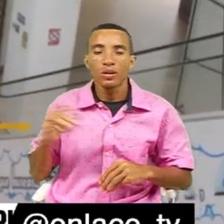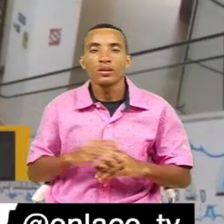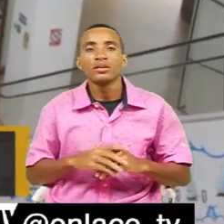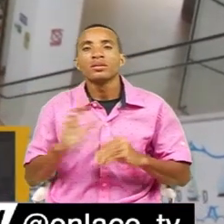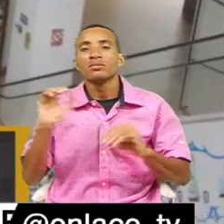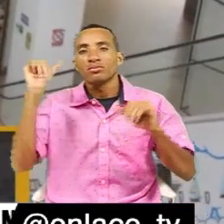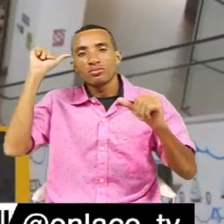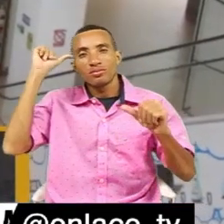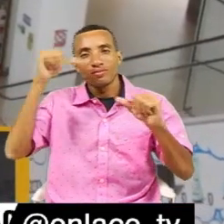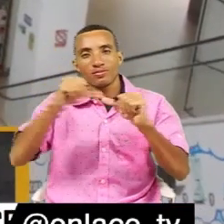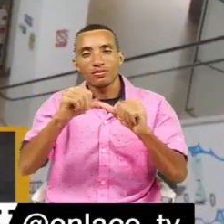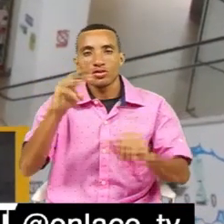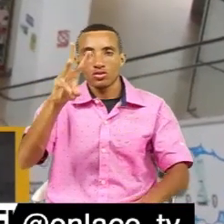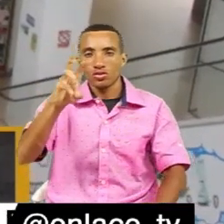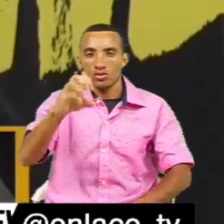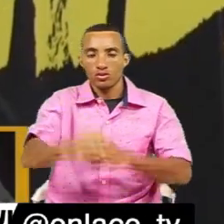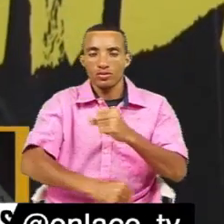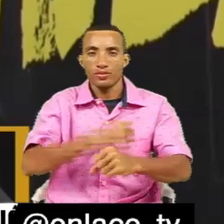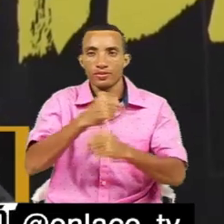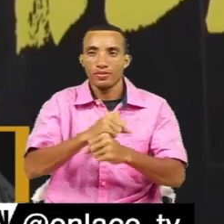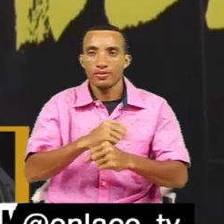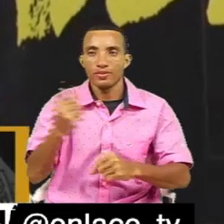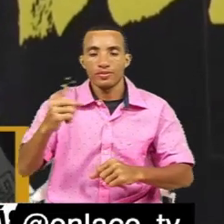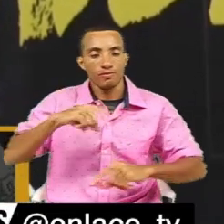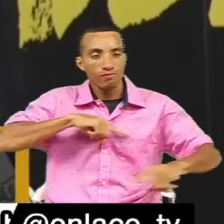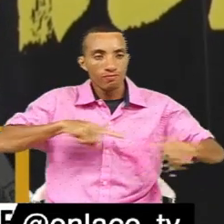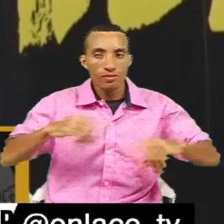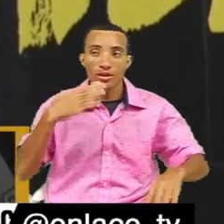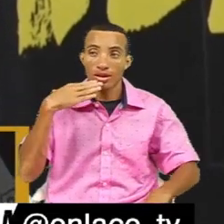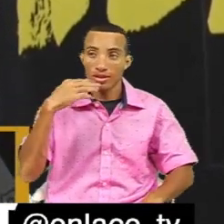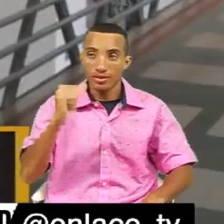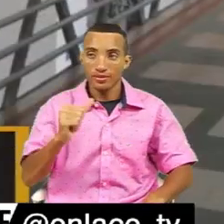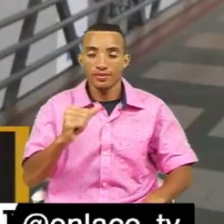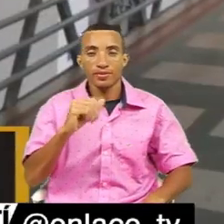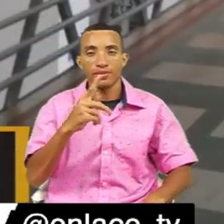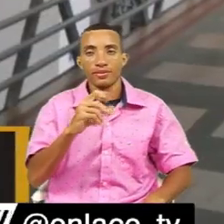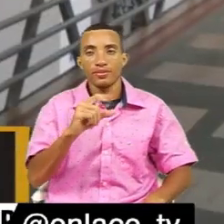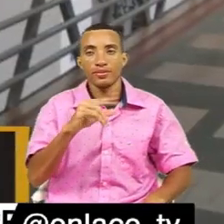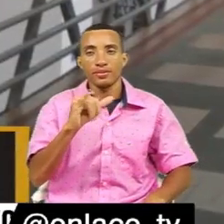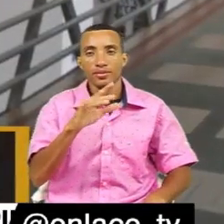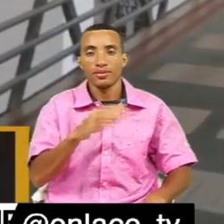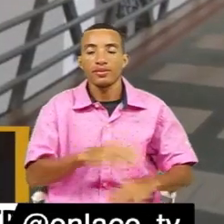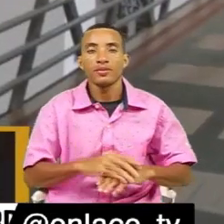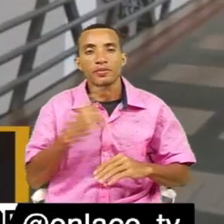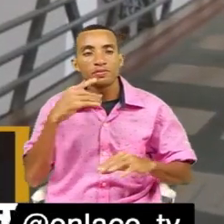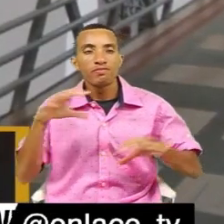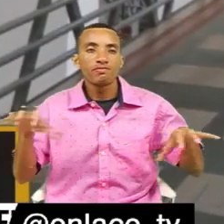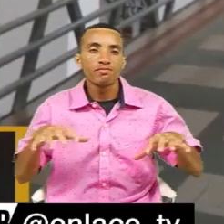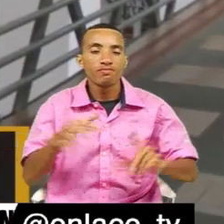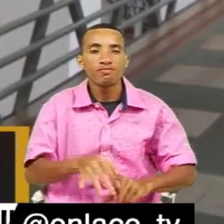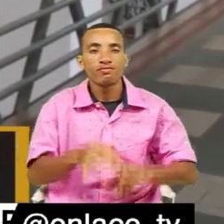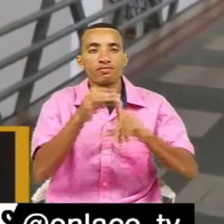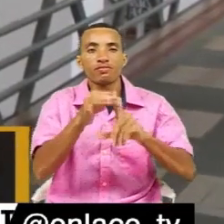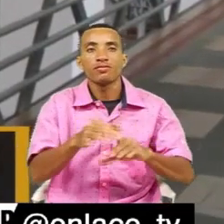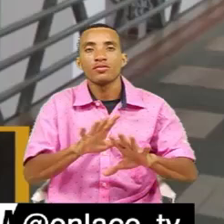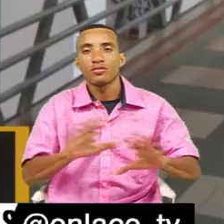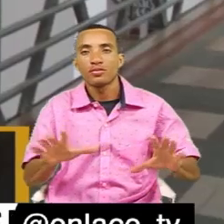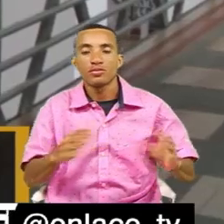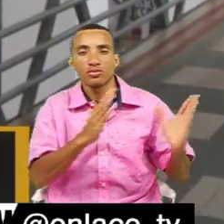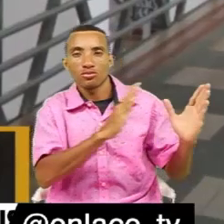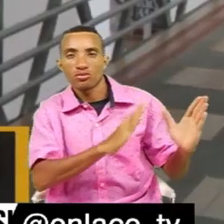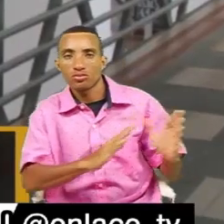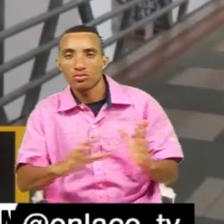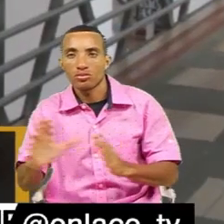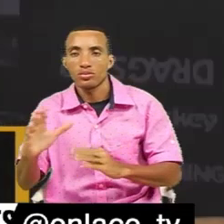su octavo aniversario. La gerente Kelly García Gómez informa sobre las actividades especiales que se desarrollarán durante el